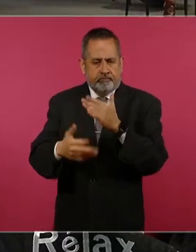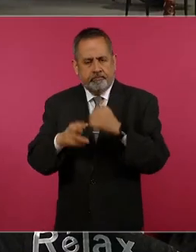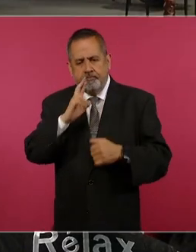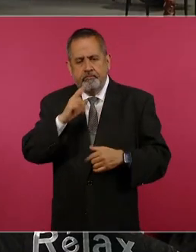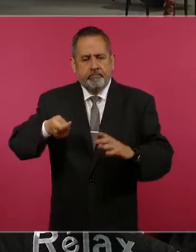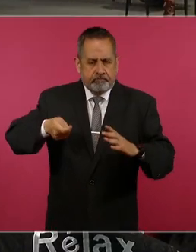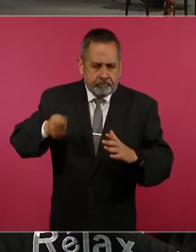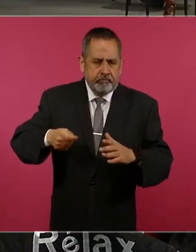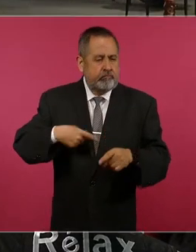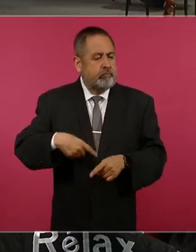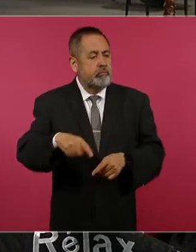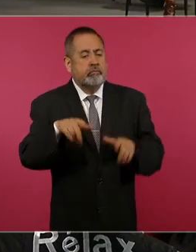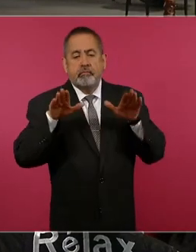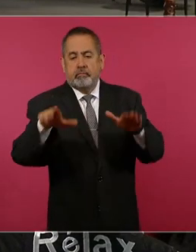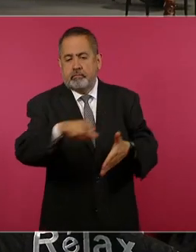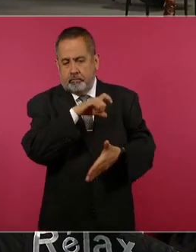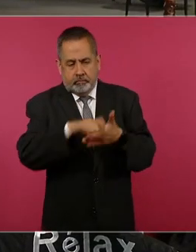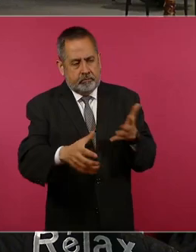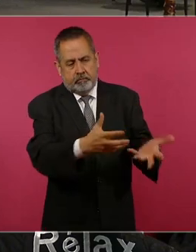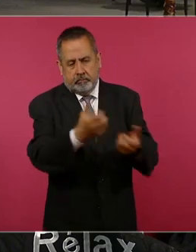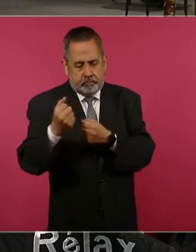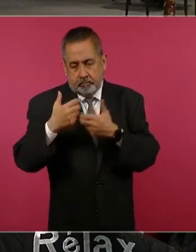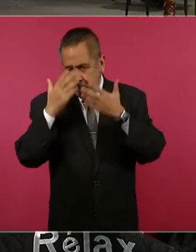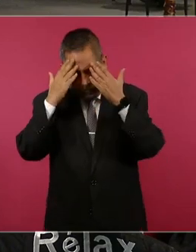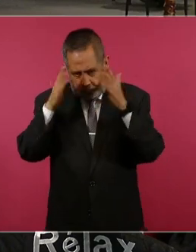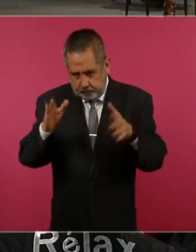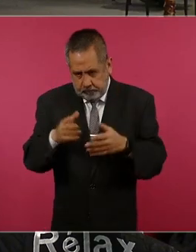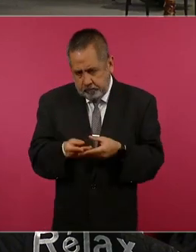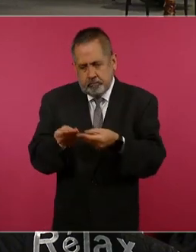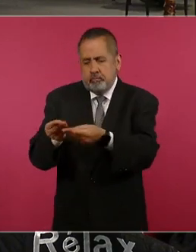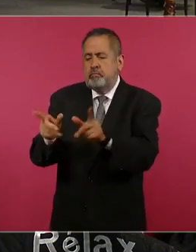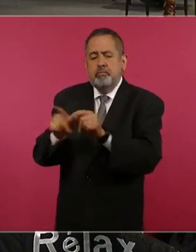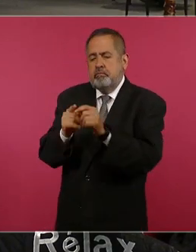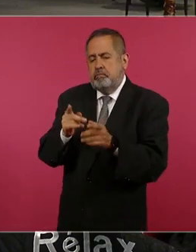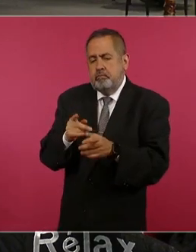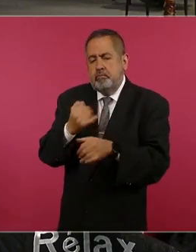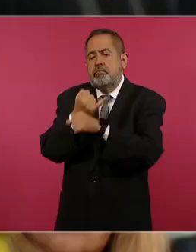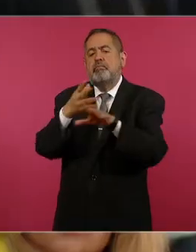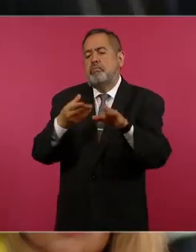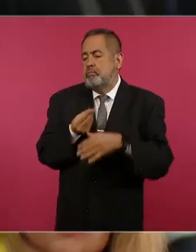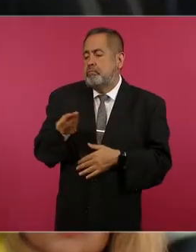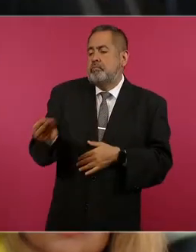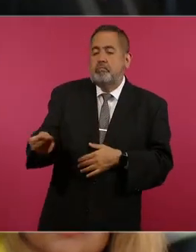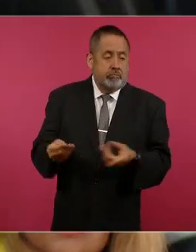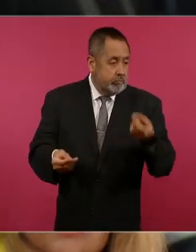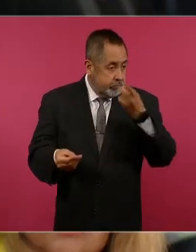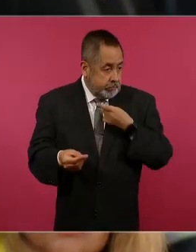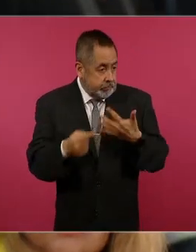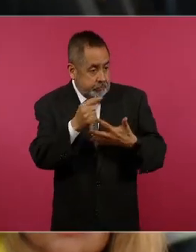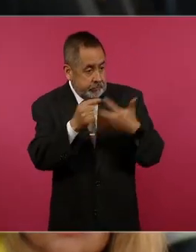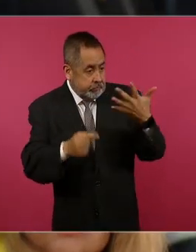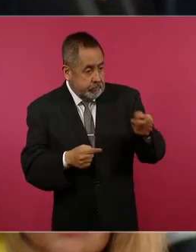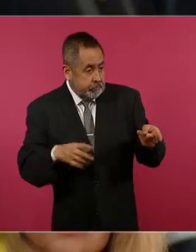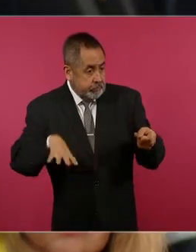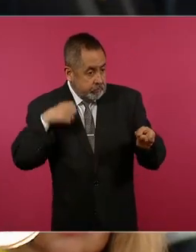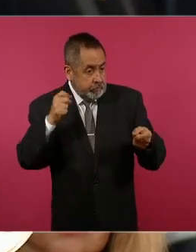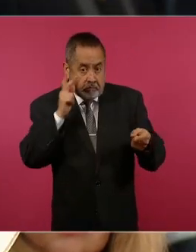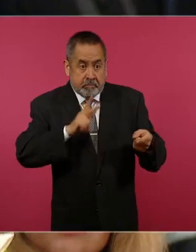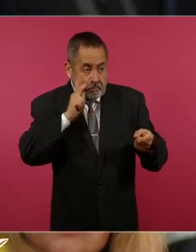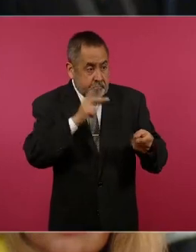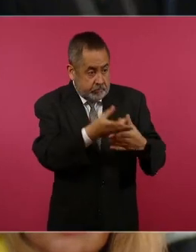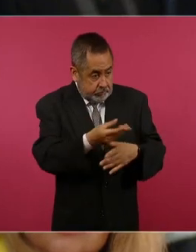el tema de la compra de los aviones. Igual también le dejo la información al respecto de este abuso de esta empresa y